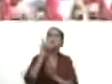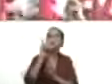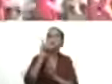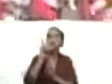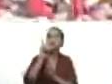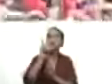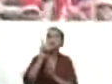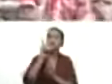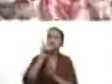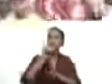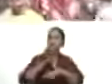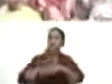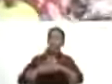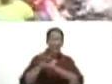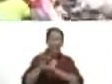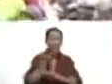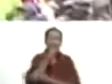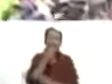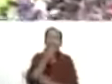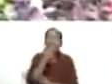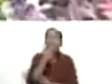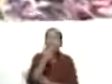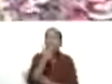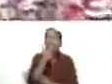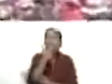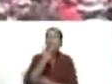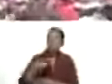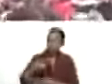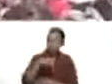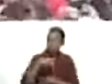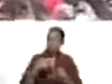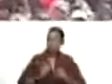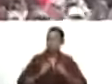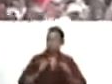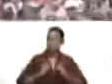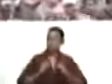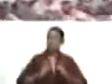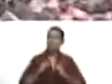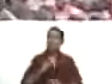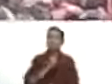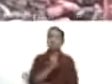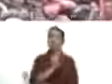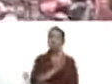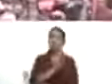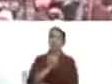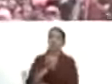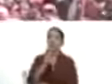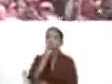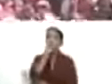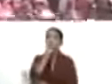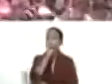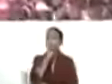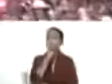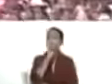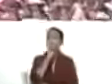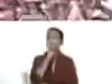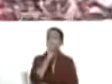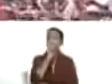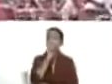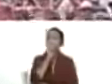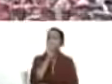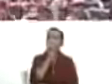porque si ha sido bello lo que hemos vivido en 32 años, más